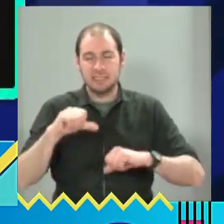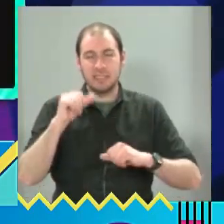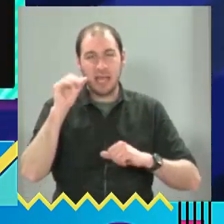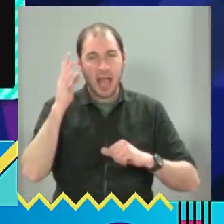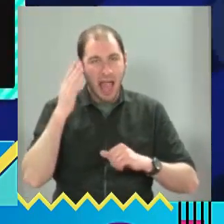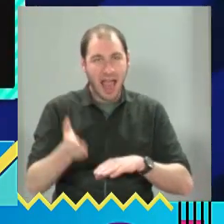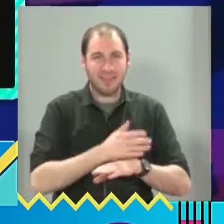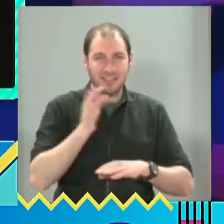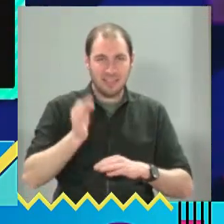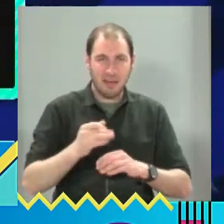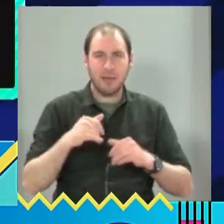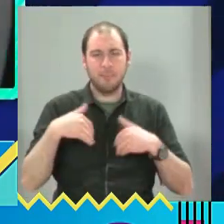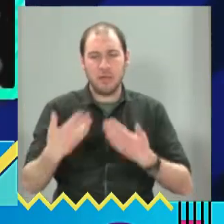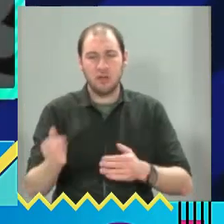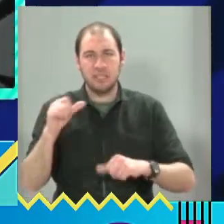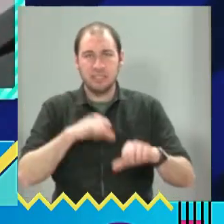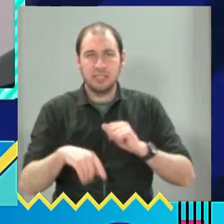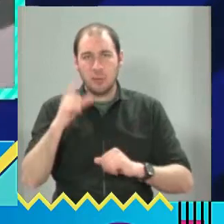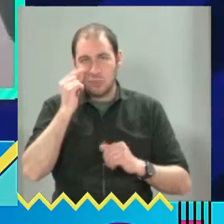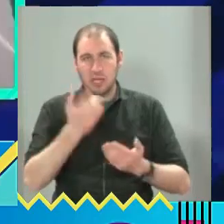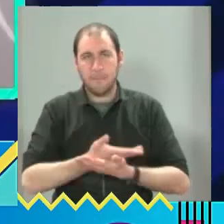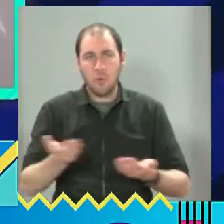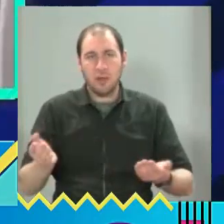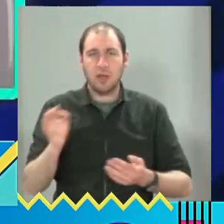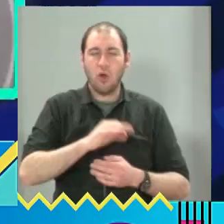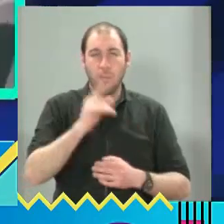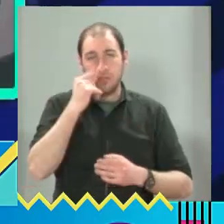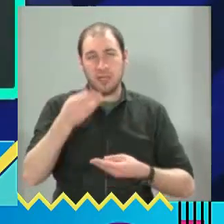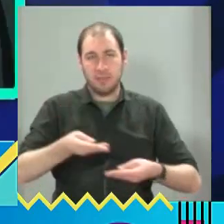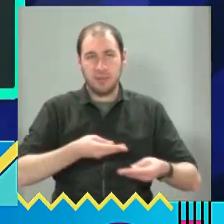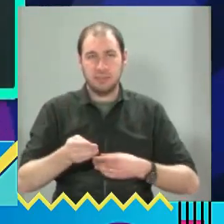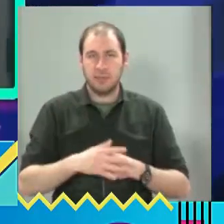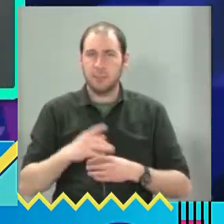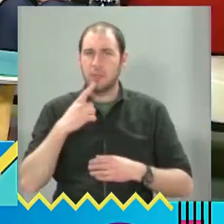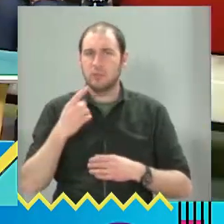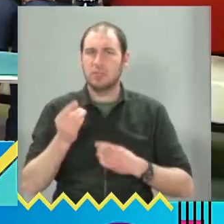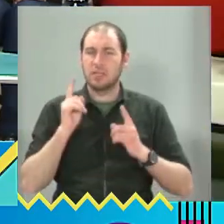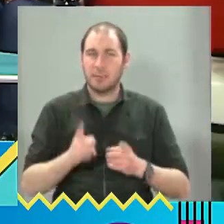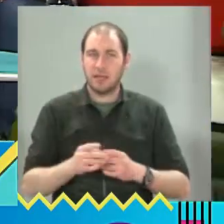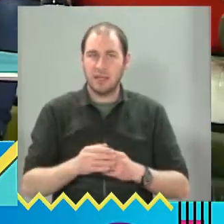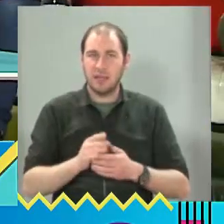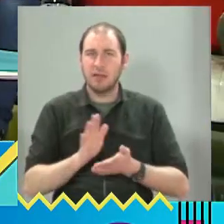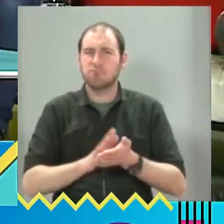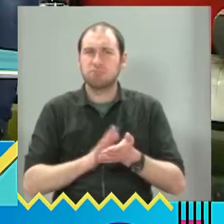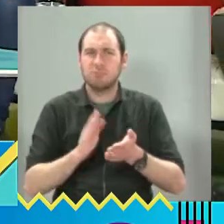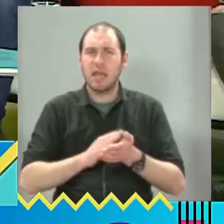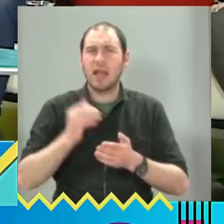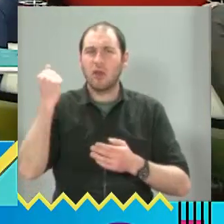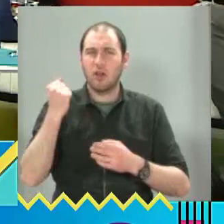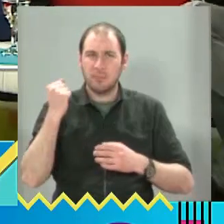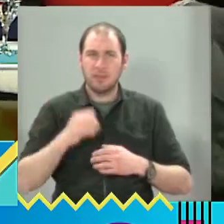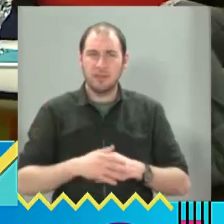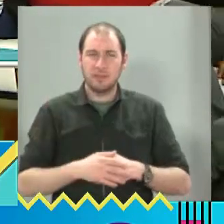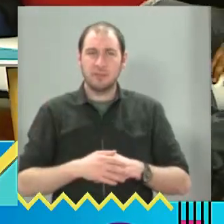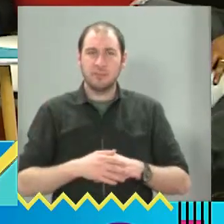como ciencia para hacer políticas públicas o políticas de empresa, digamos. Y hacerla quizás un poco más tangible, si se quiere, la economía,